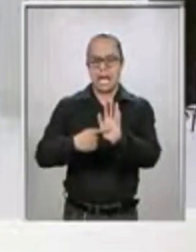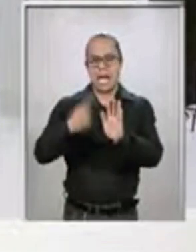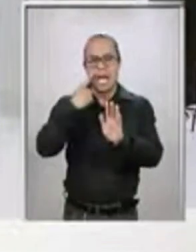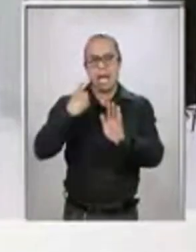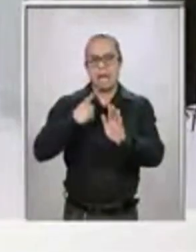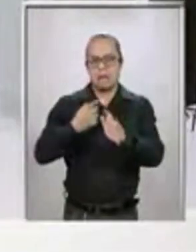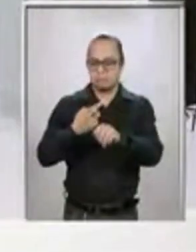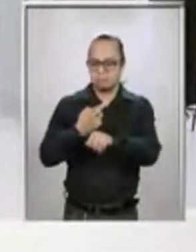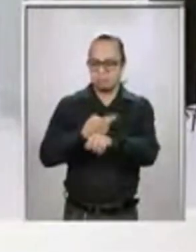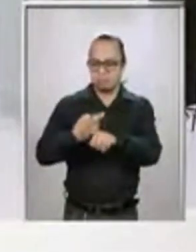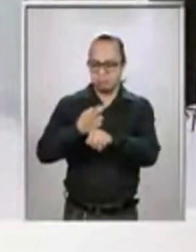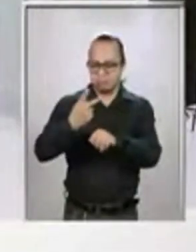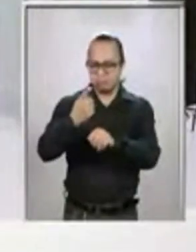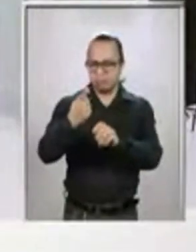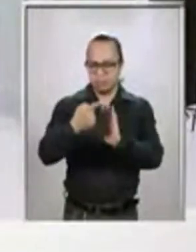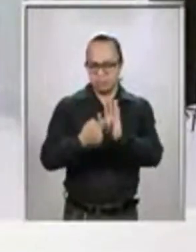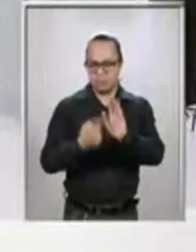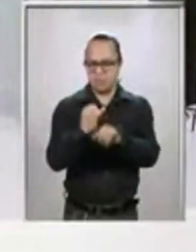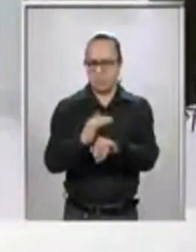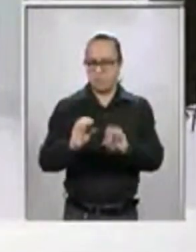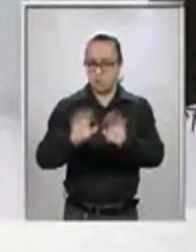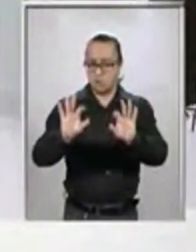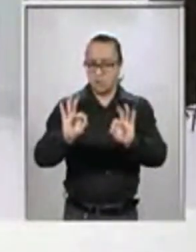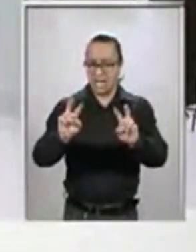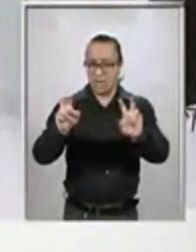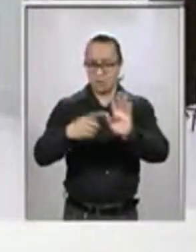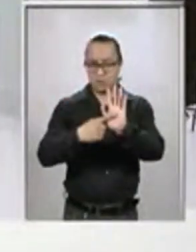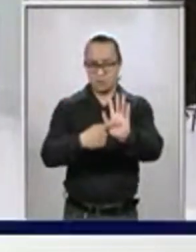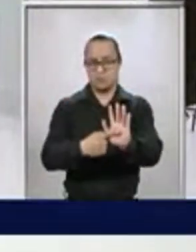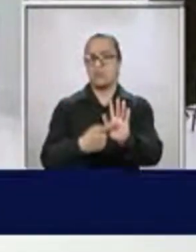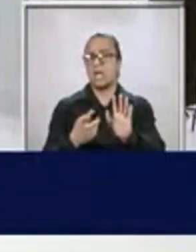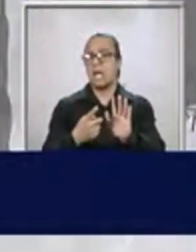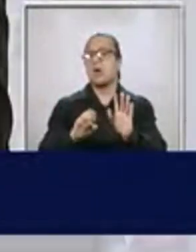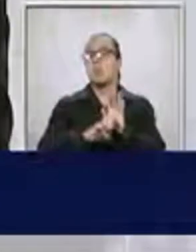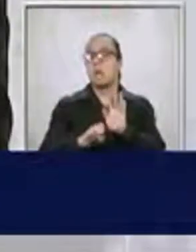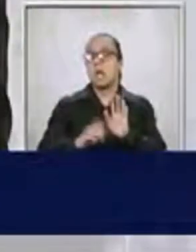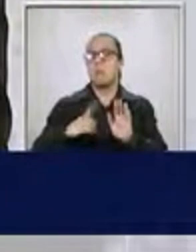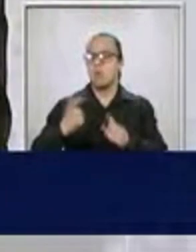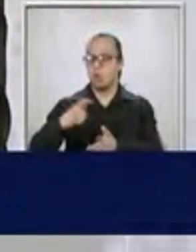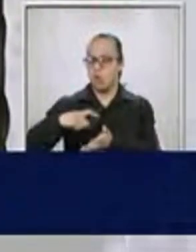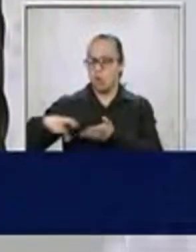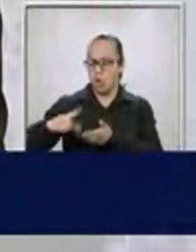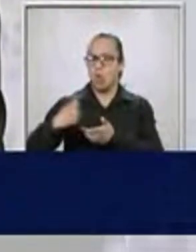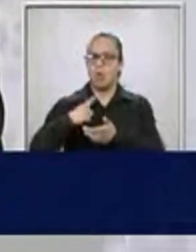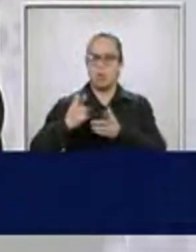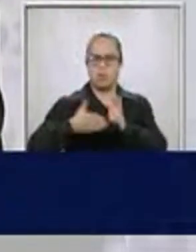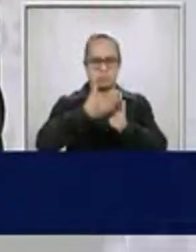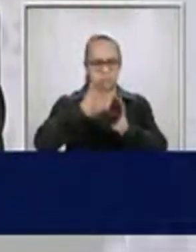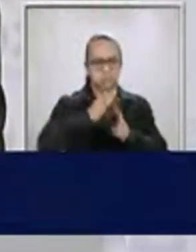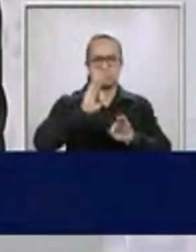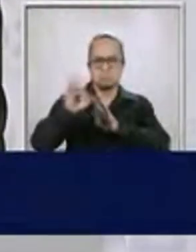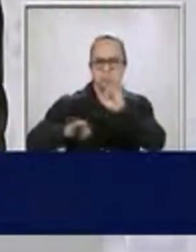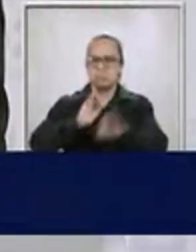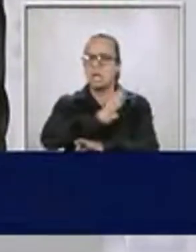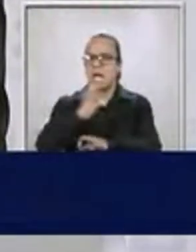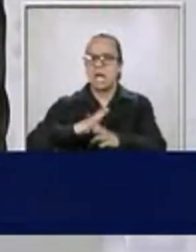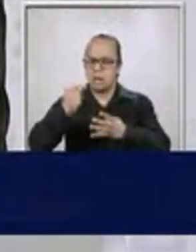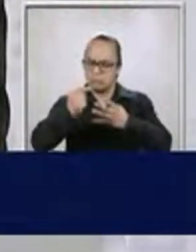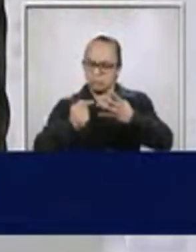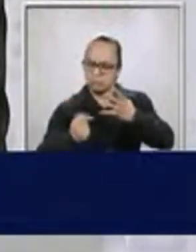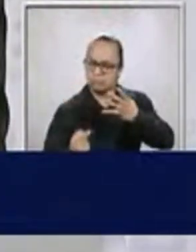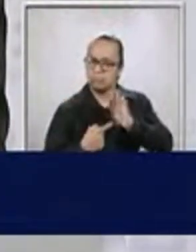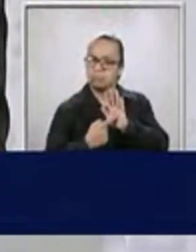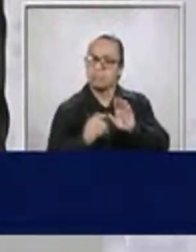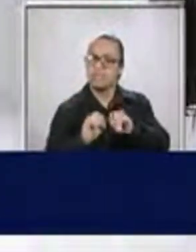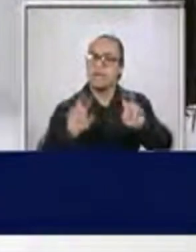sus propuestas también habla sobre transparentar y rendir cuentas de compras, obras y servicios públicos. Le preguntaría, ¿qué